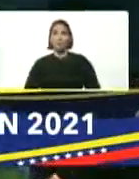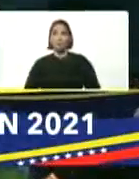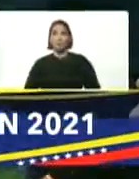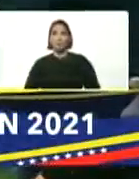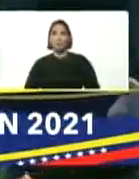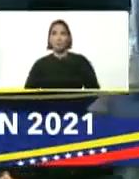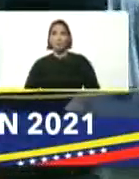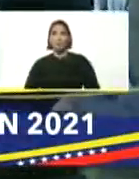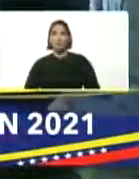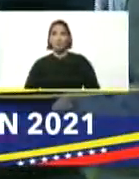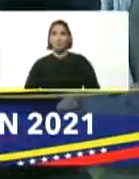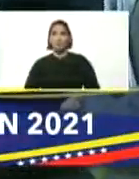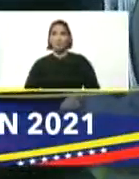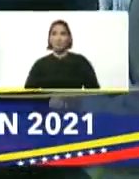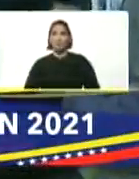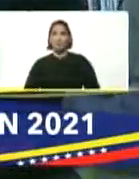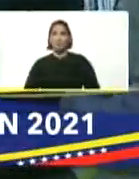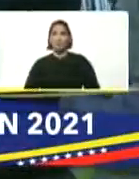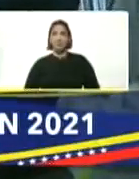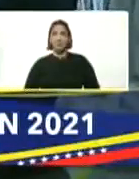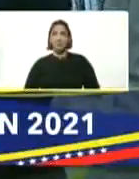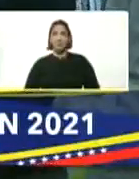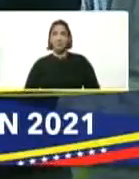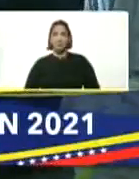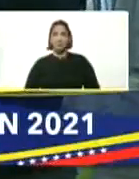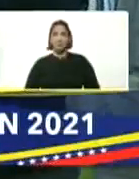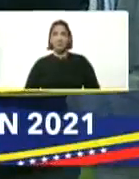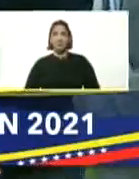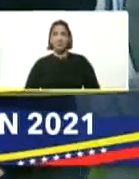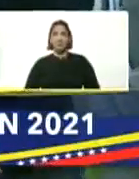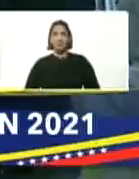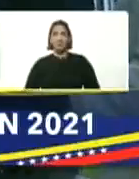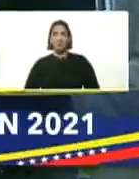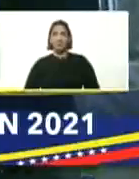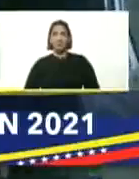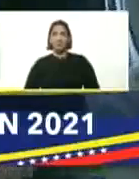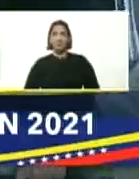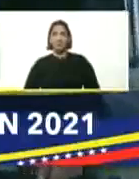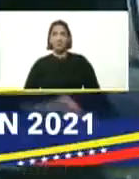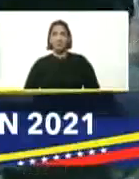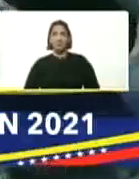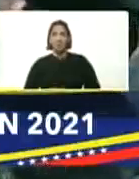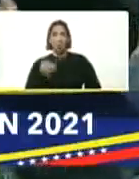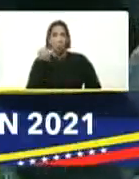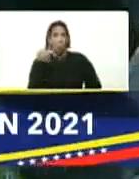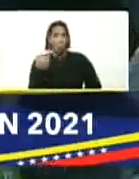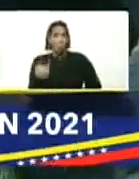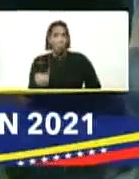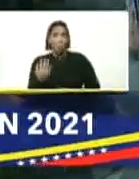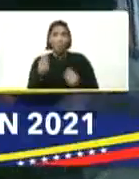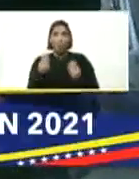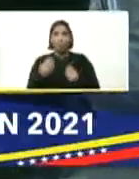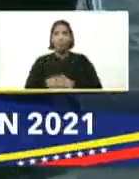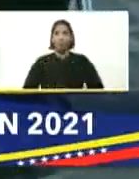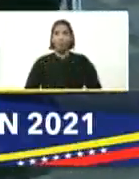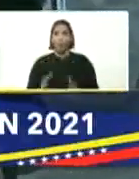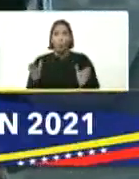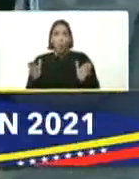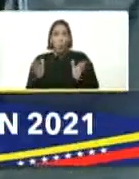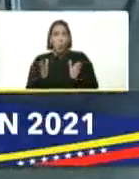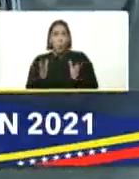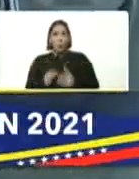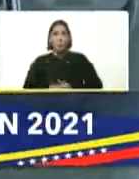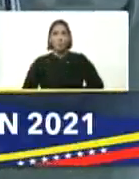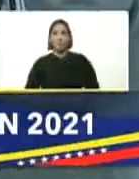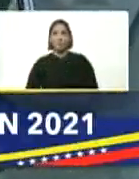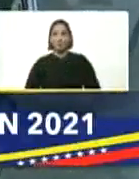Camarada. ¿Cómo está, presidente? Daniel Alvarado. Sí, Carlos Daniel. Está muy delgado. Tuve que adelgazar por Carabobo Camino de Libertad.